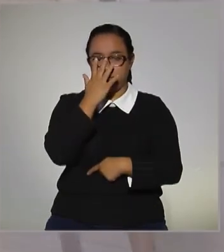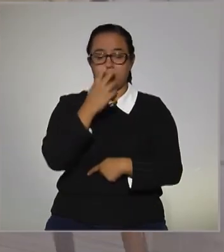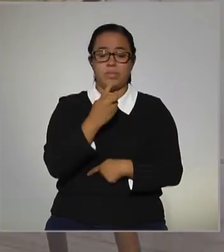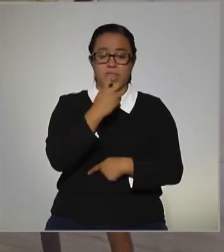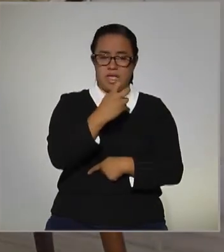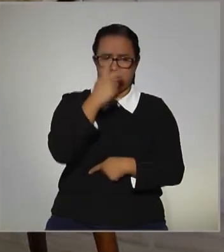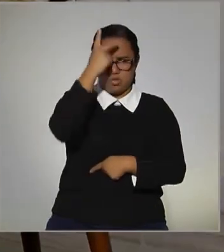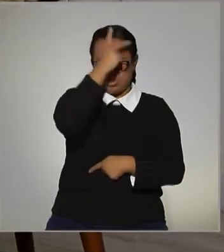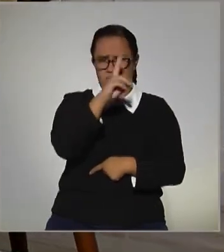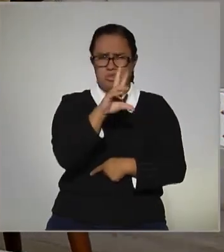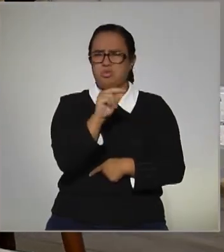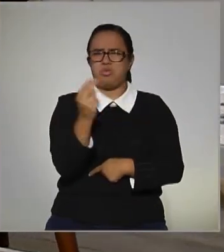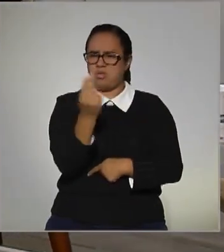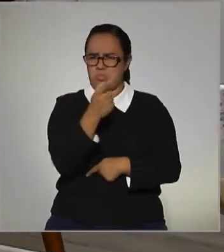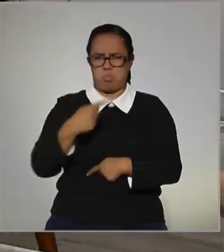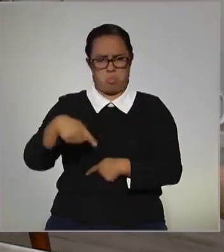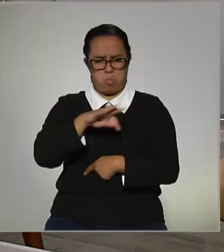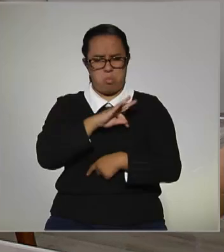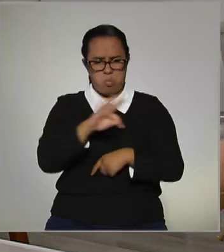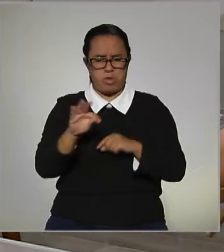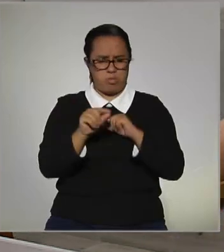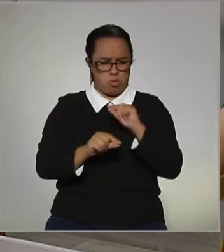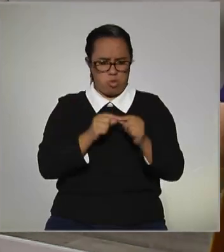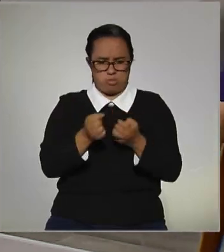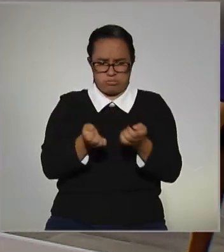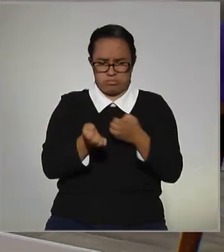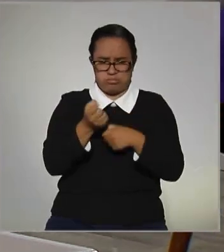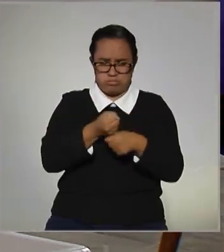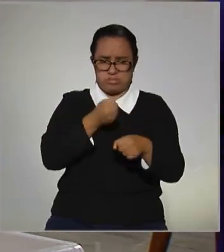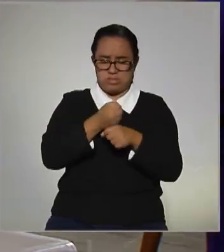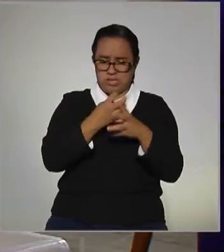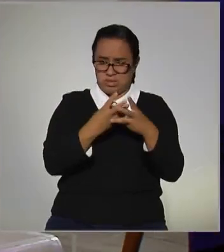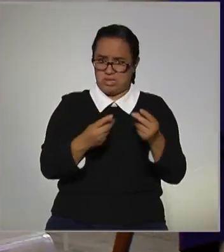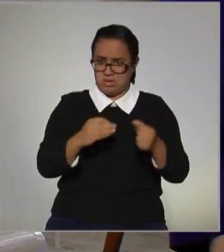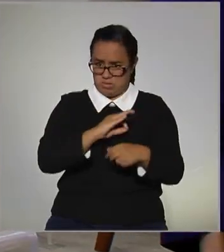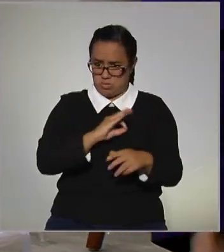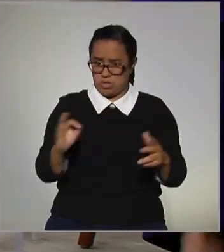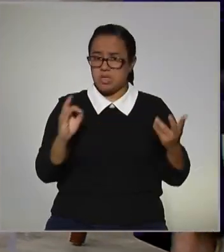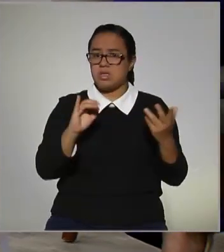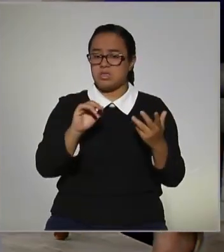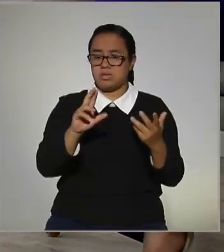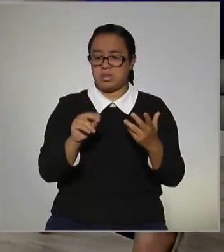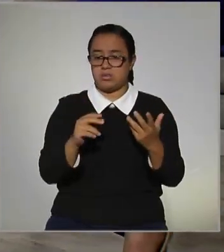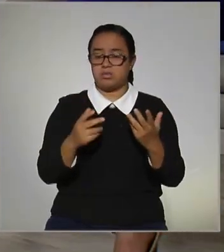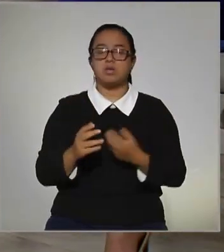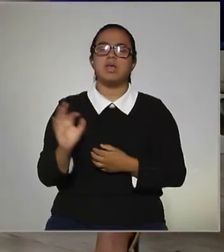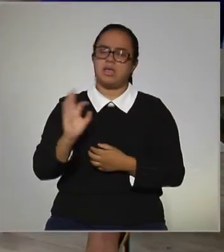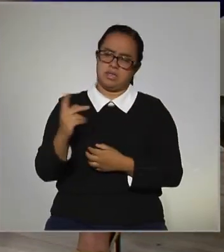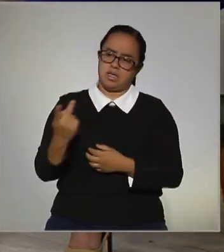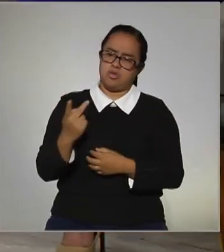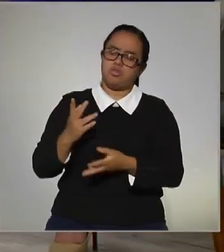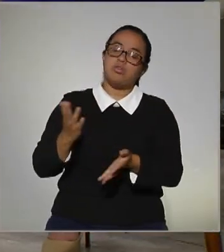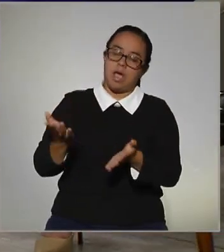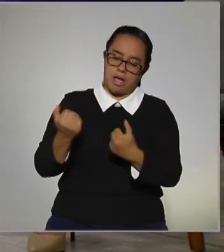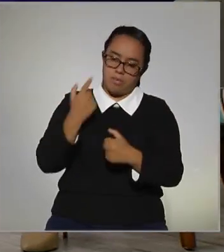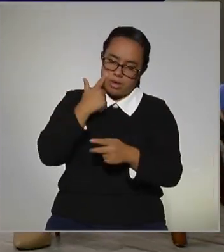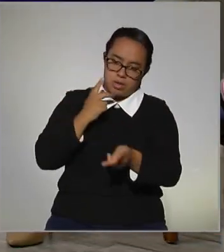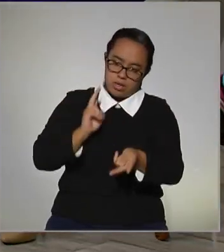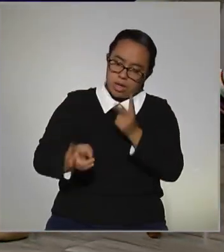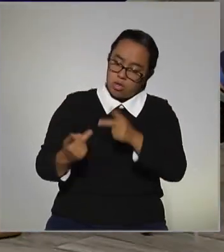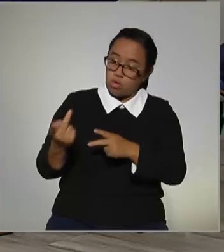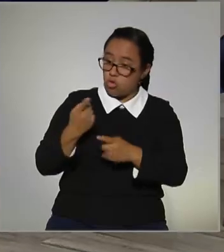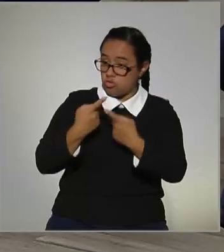terapia? Porque si abrimos este canal de comunicación, ya dices, bueno, ok, vamos a hablarlo, a ver, vamos a zanjar